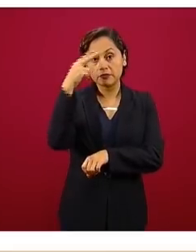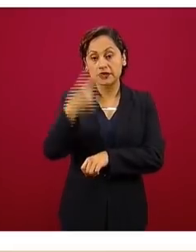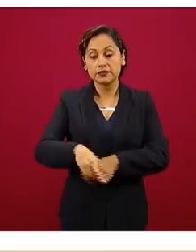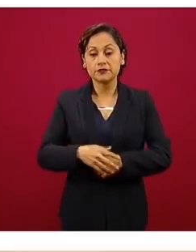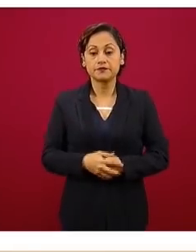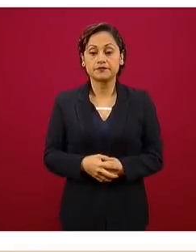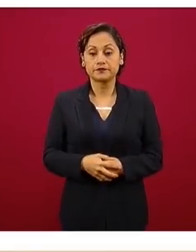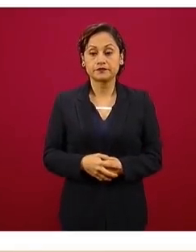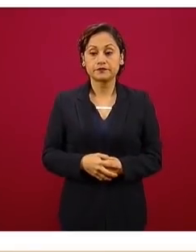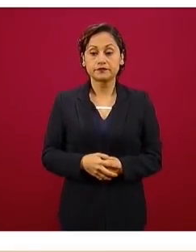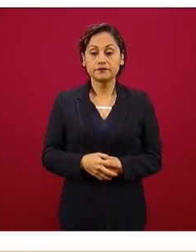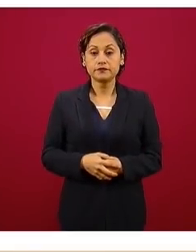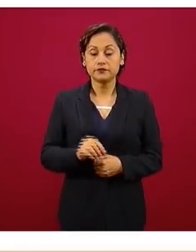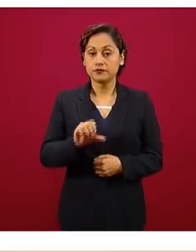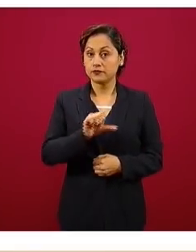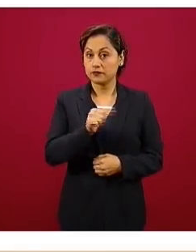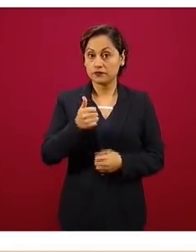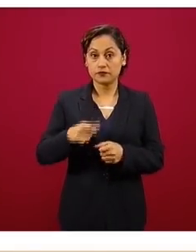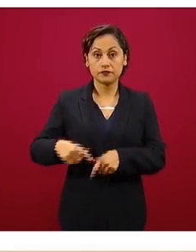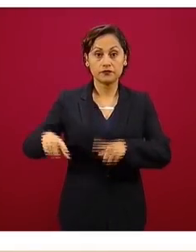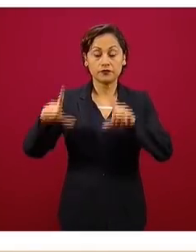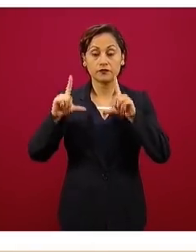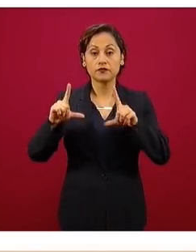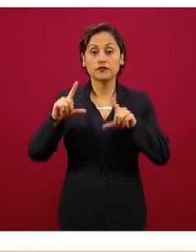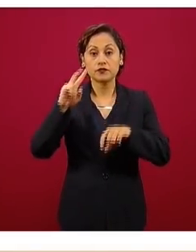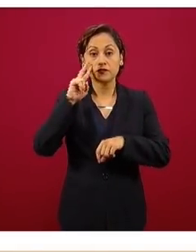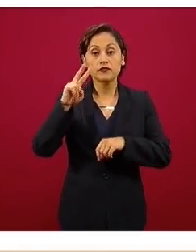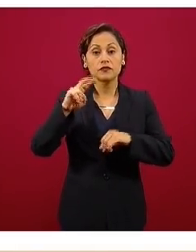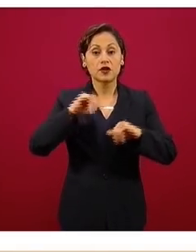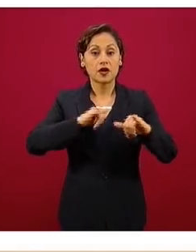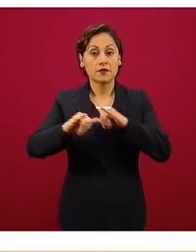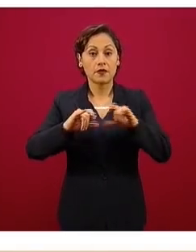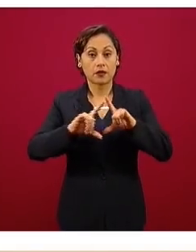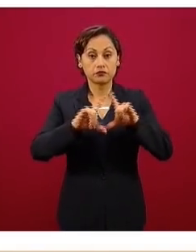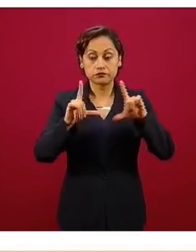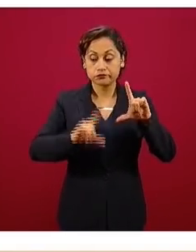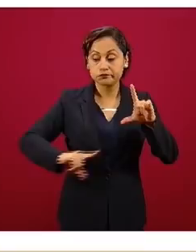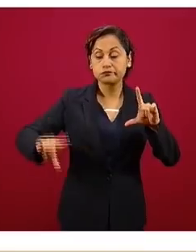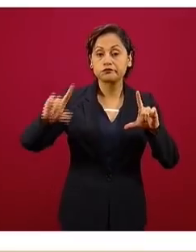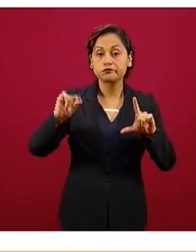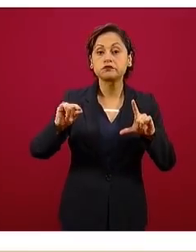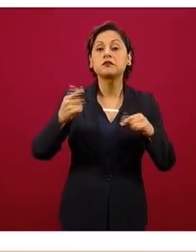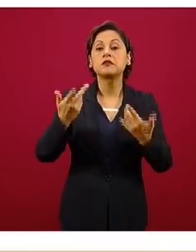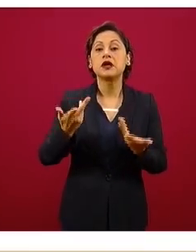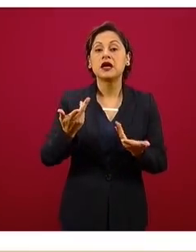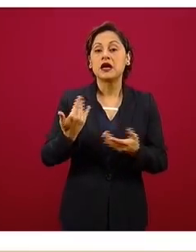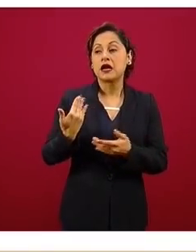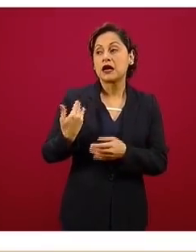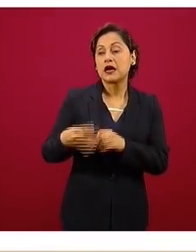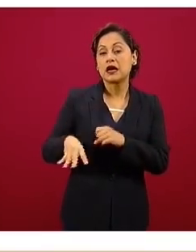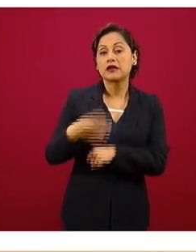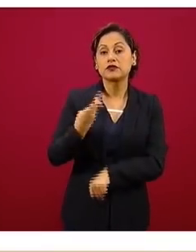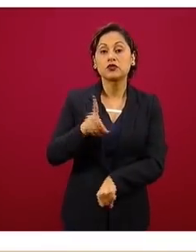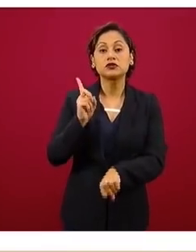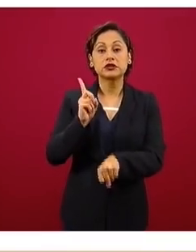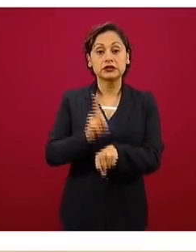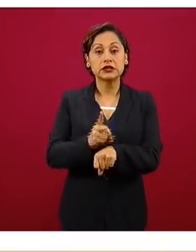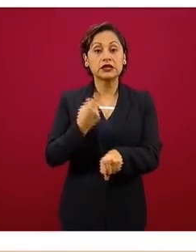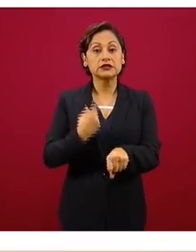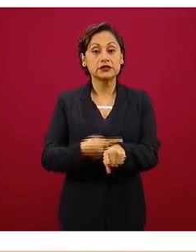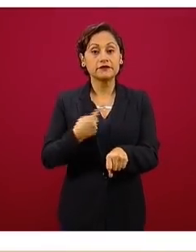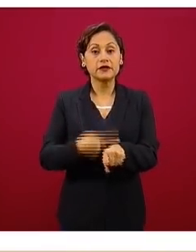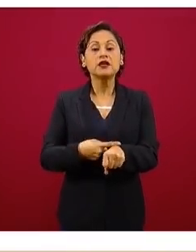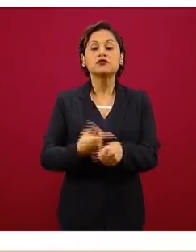la siguiente podemos ver la distribución activa de la enfermedad, los casos de los últimos 14 días, quienes están todavía en